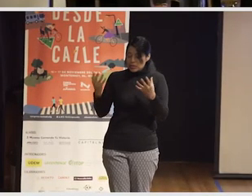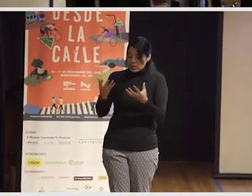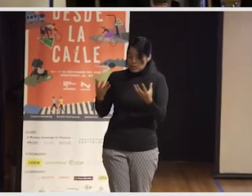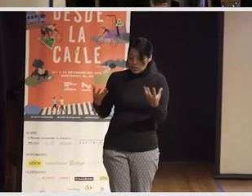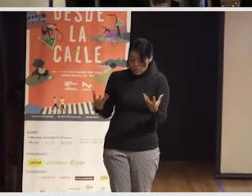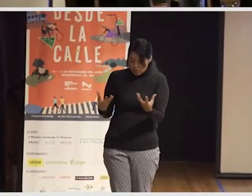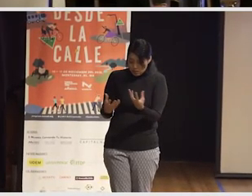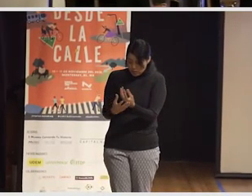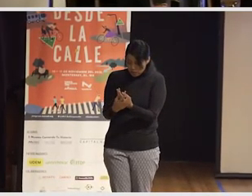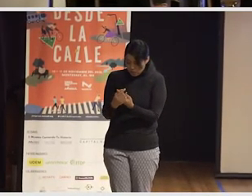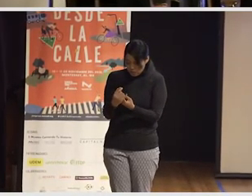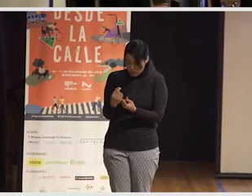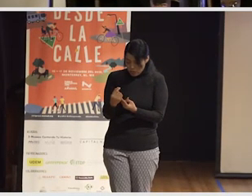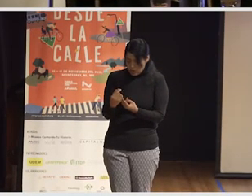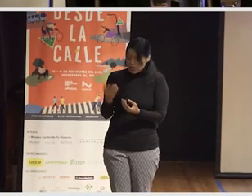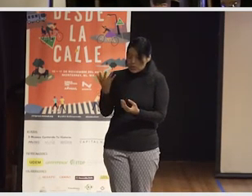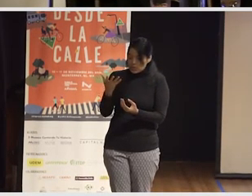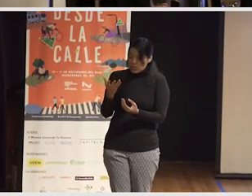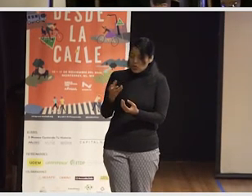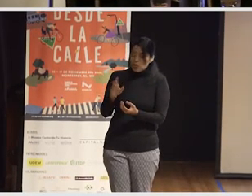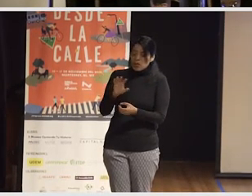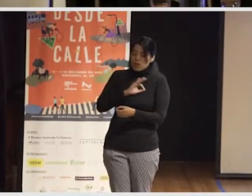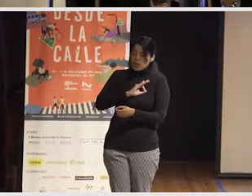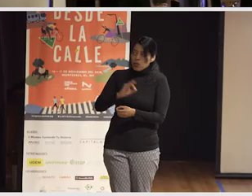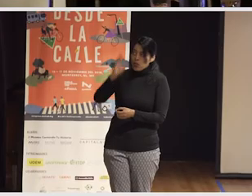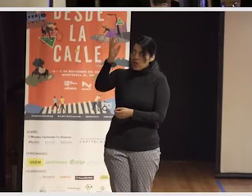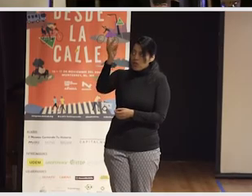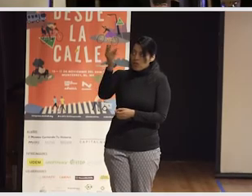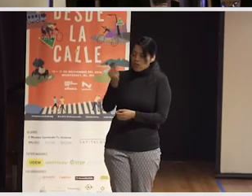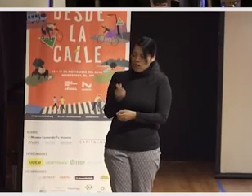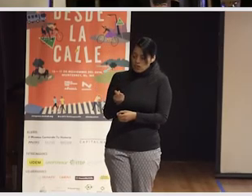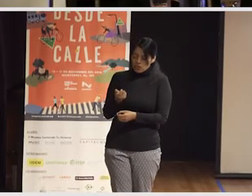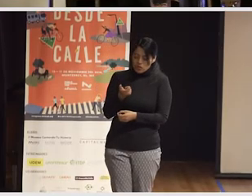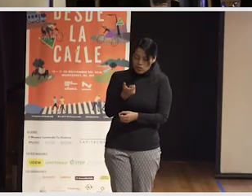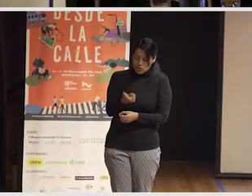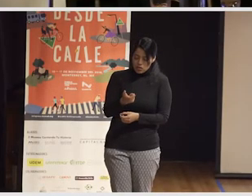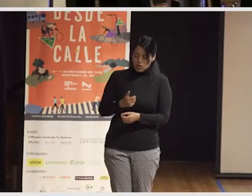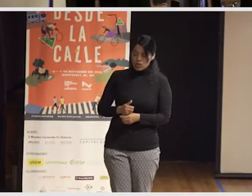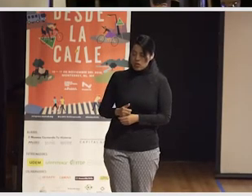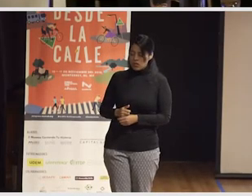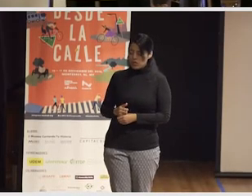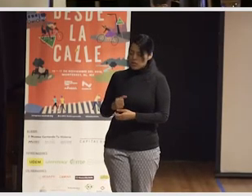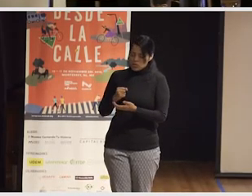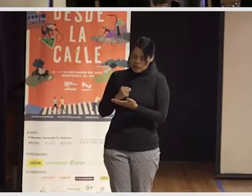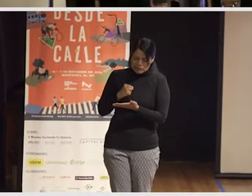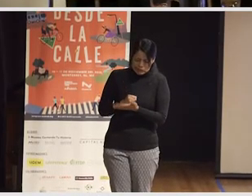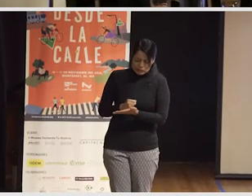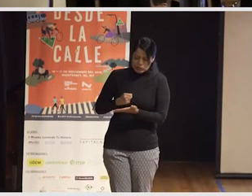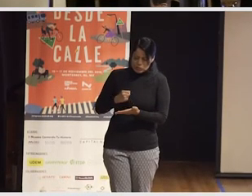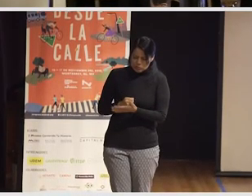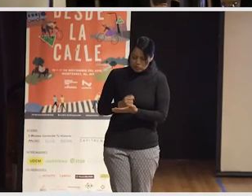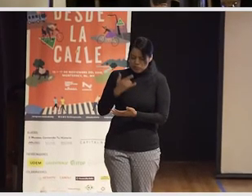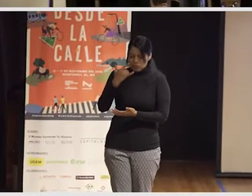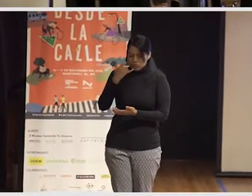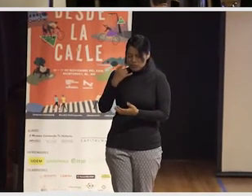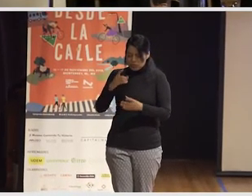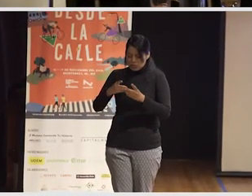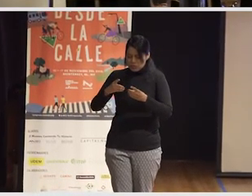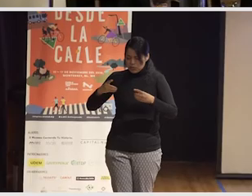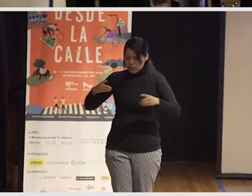para poder acceder a fondos y porque también un poquito por ahí por las estas presiones muy raras que existen de desarrollos